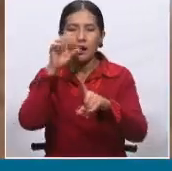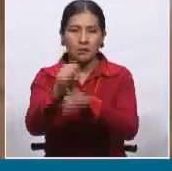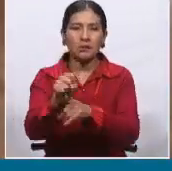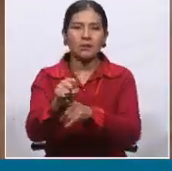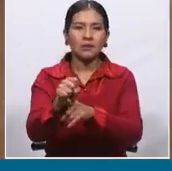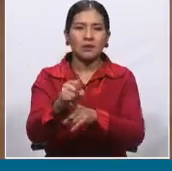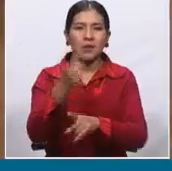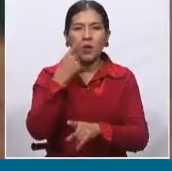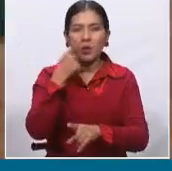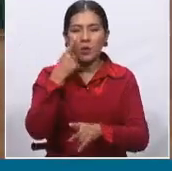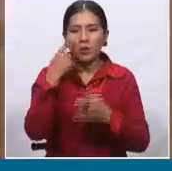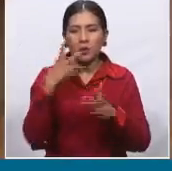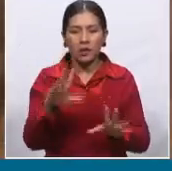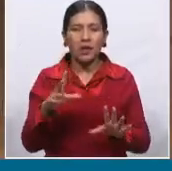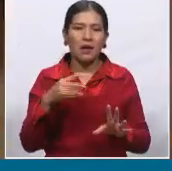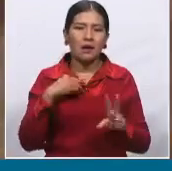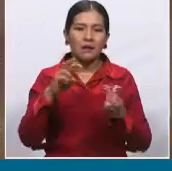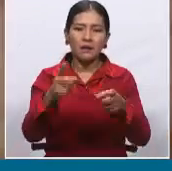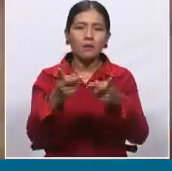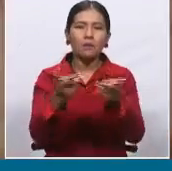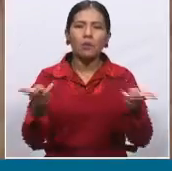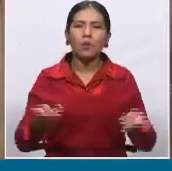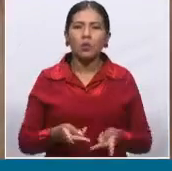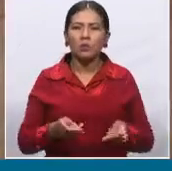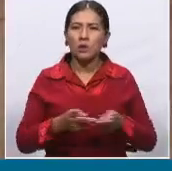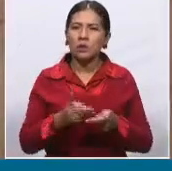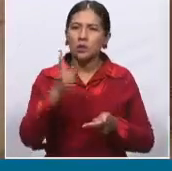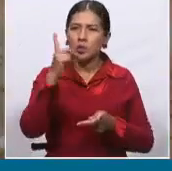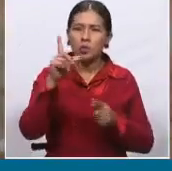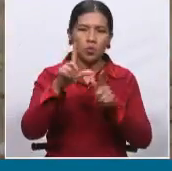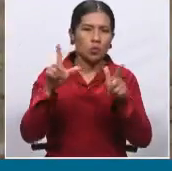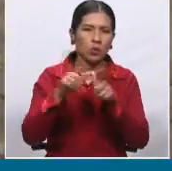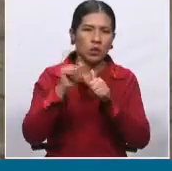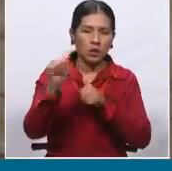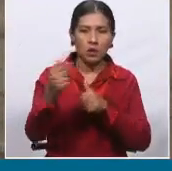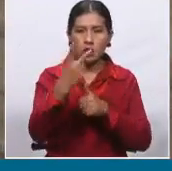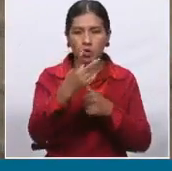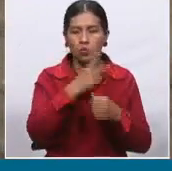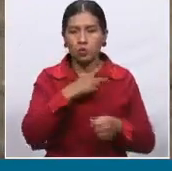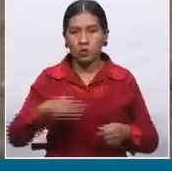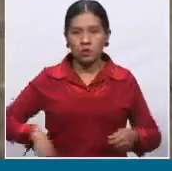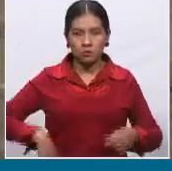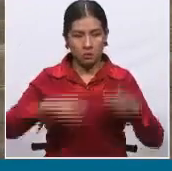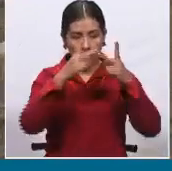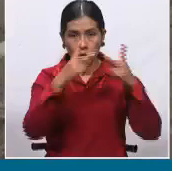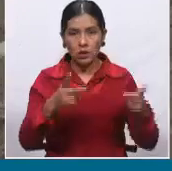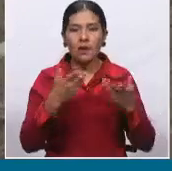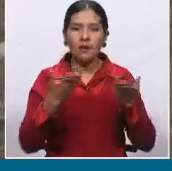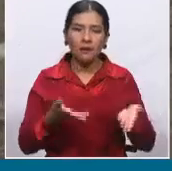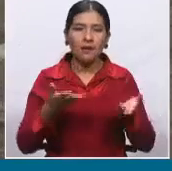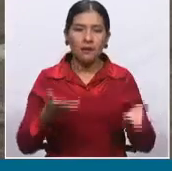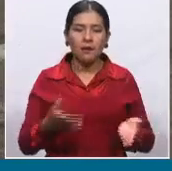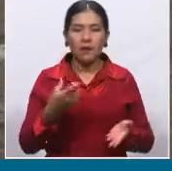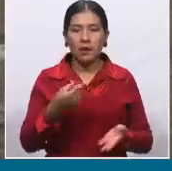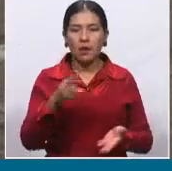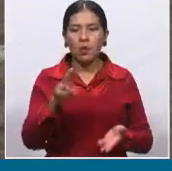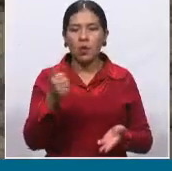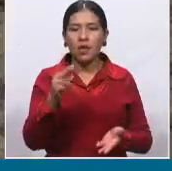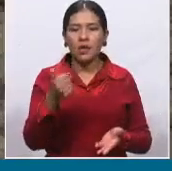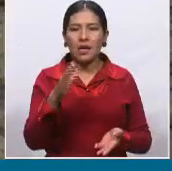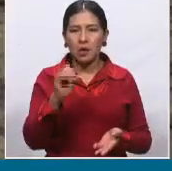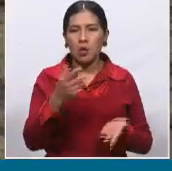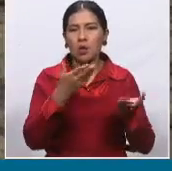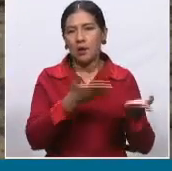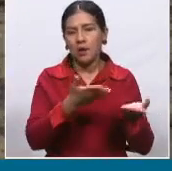que en la provincia, en dos municipios de Potosí, existen guanacos. Actualmente